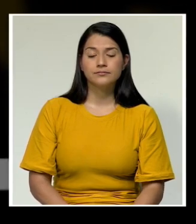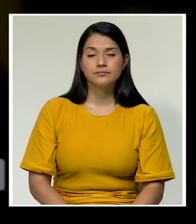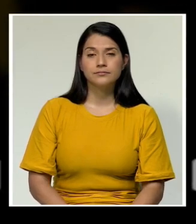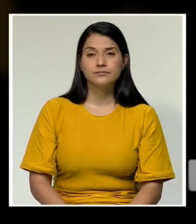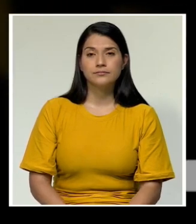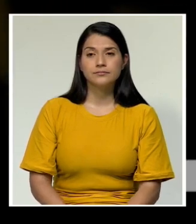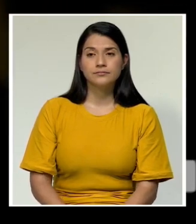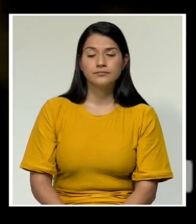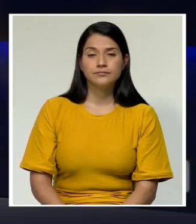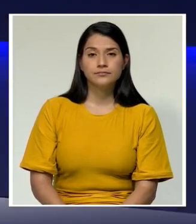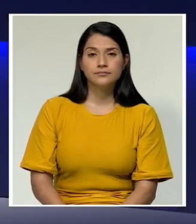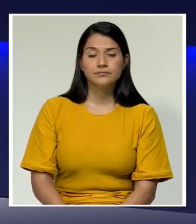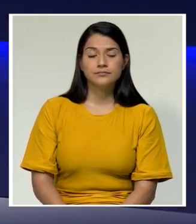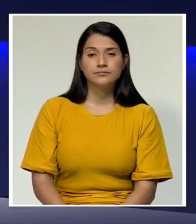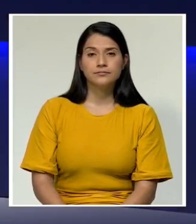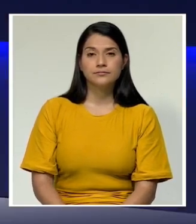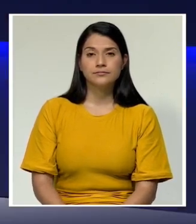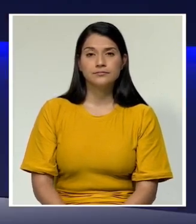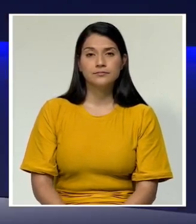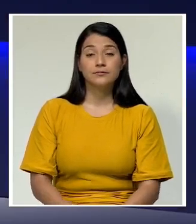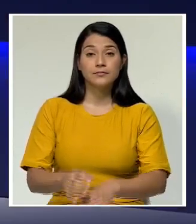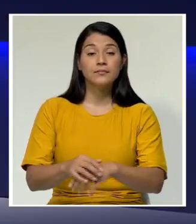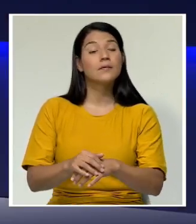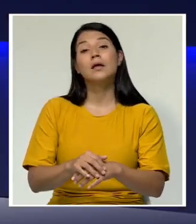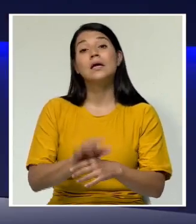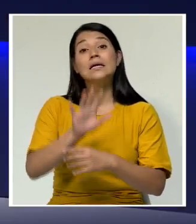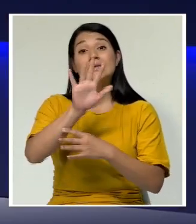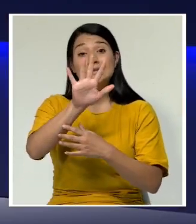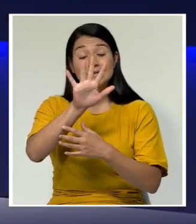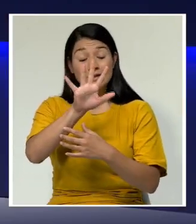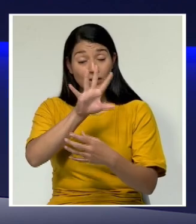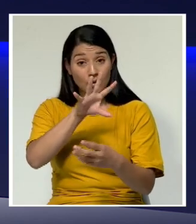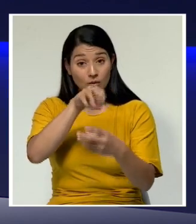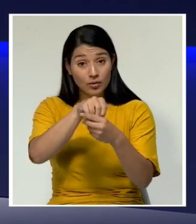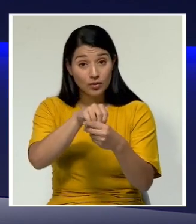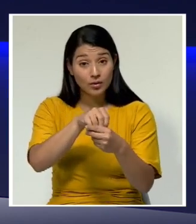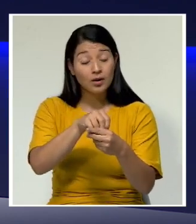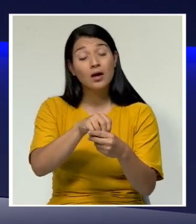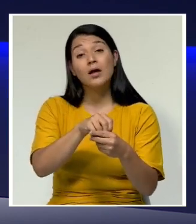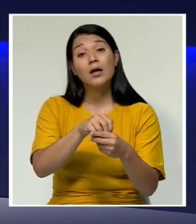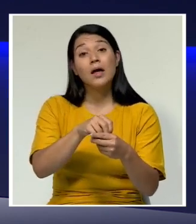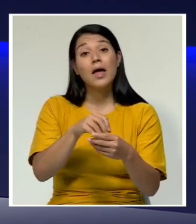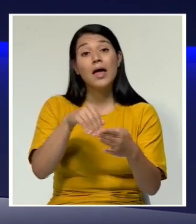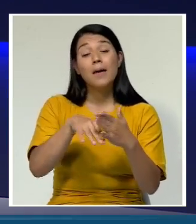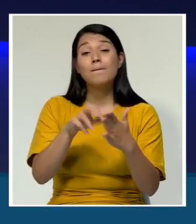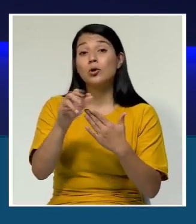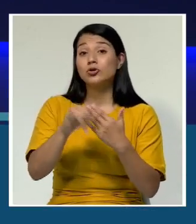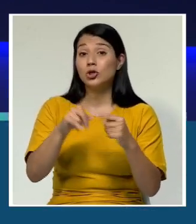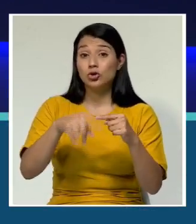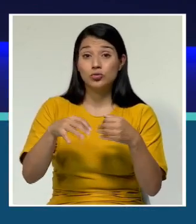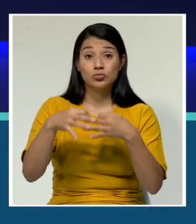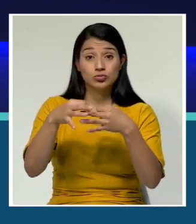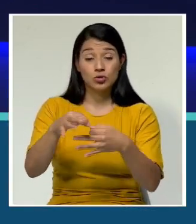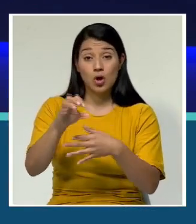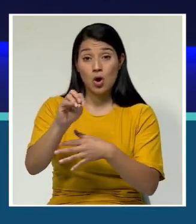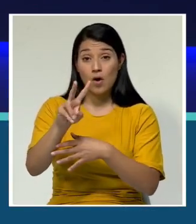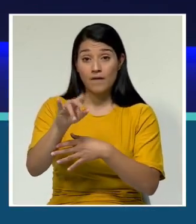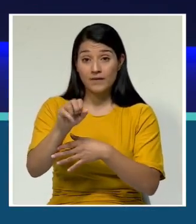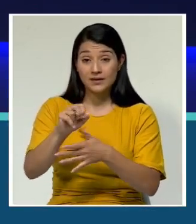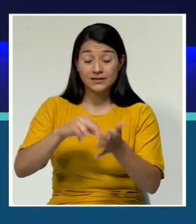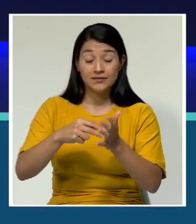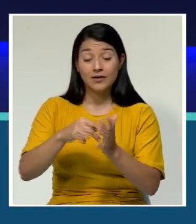esos 2 factores, el tema presupuestario y el tema de que le iban a dar prioridad a resolver problemas que la